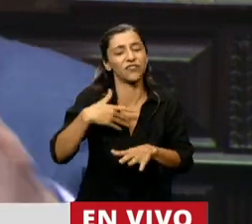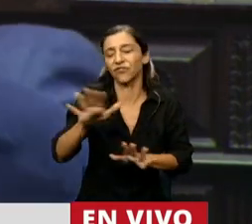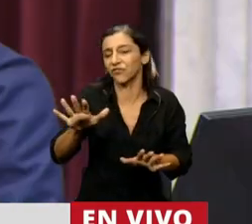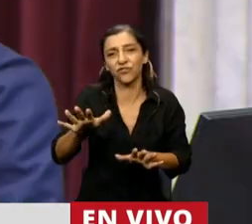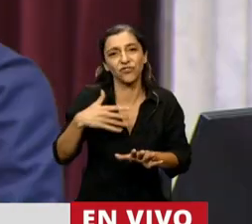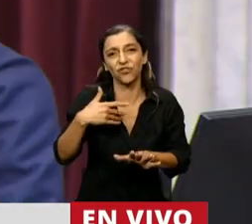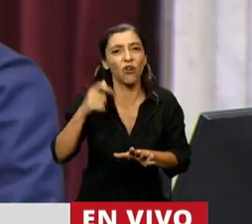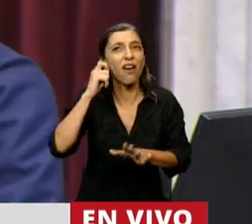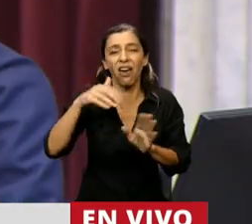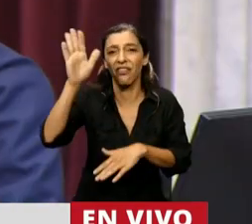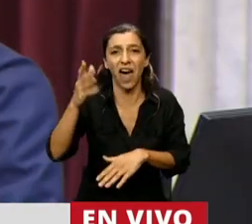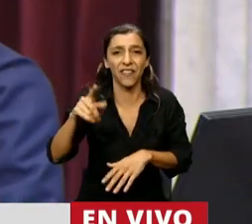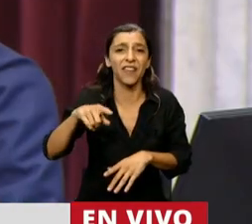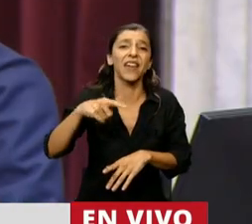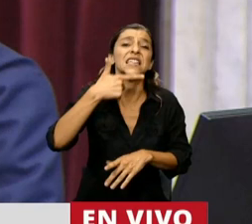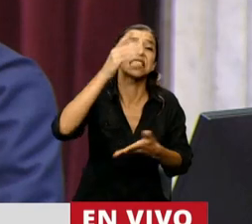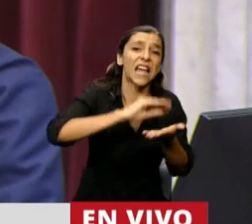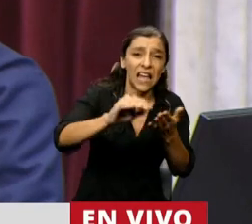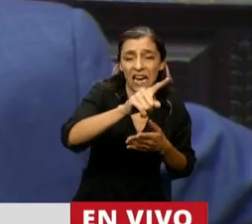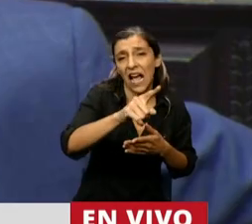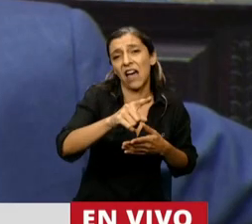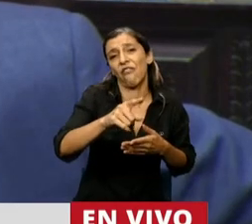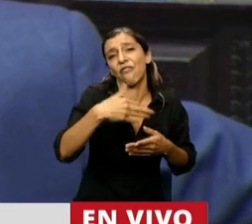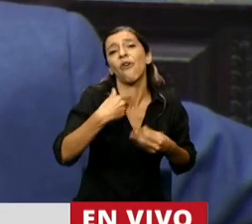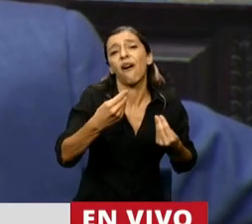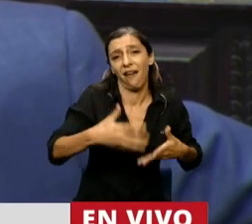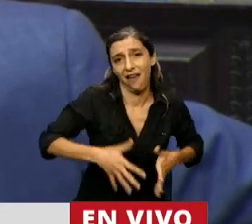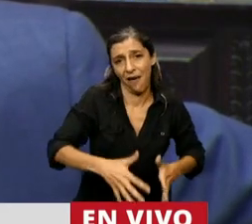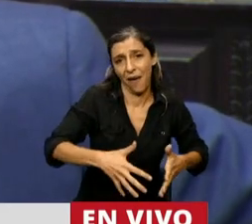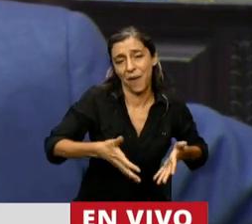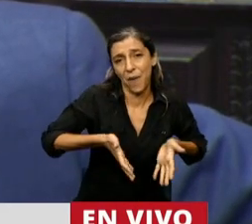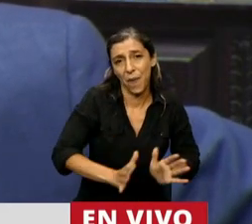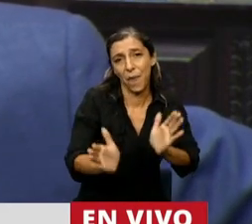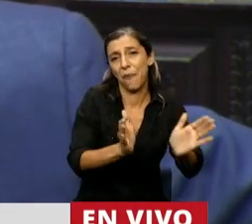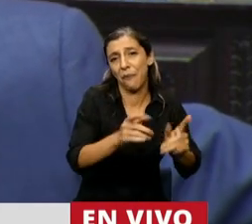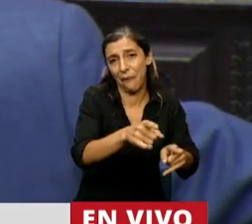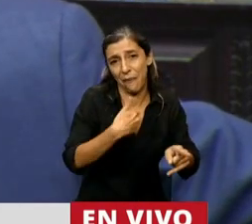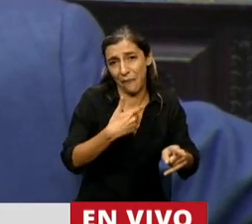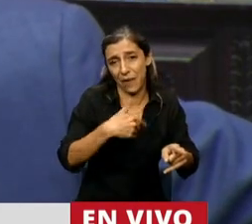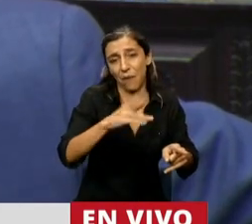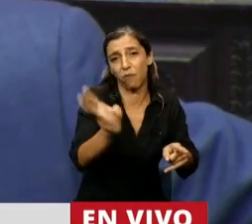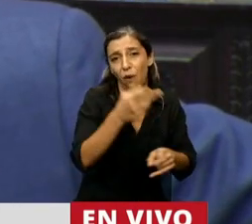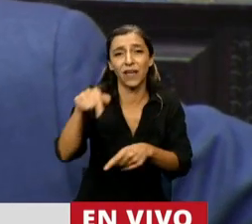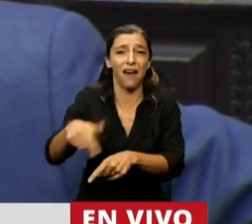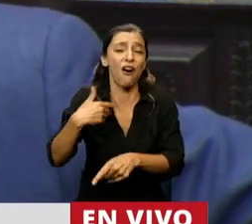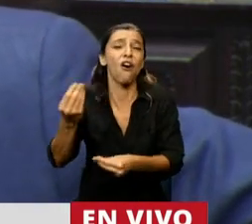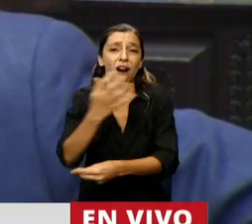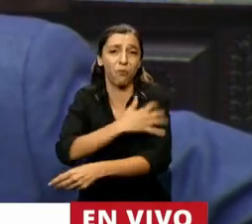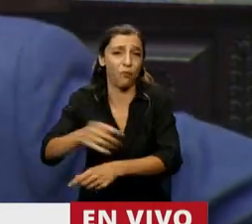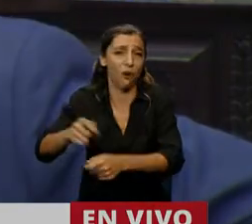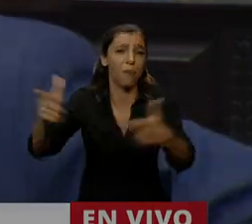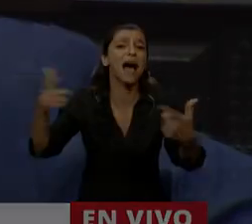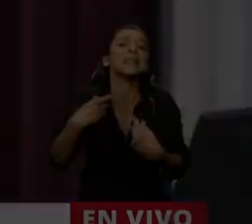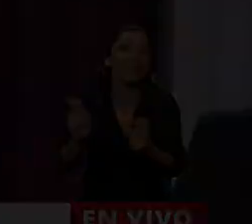a las personas que evidentemente siguen subiendo a la miseria y el hambre muchísimas gracias muchas gracias